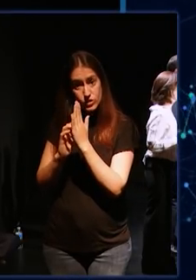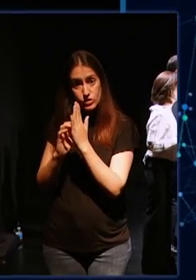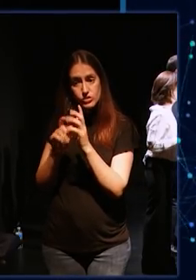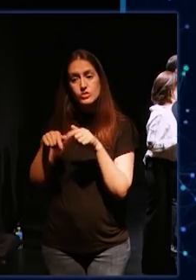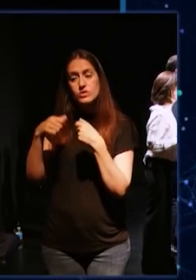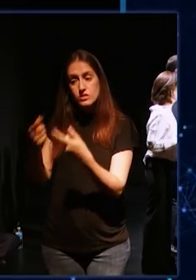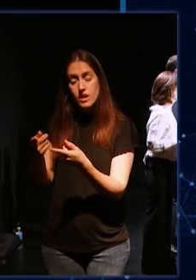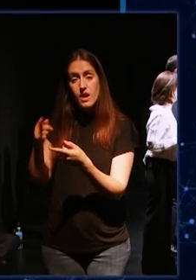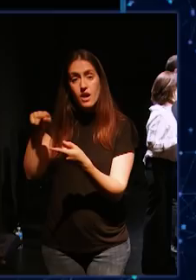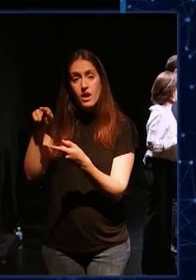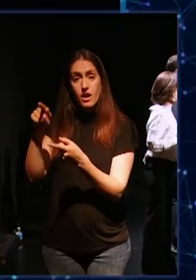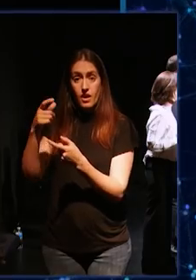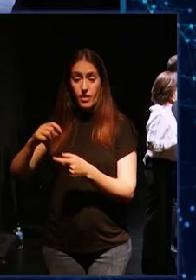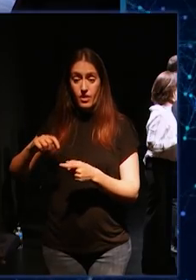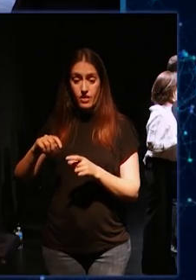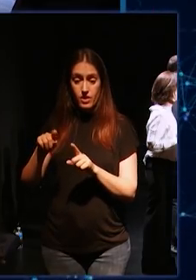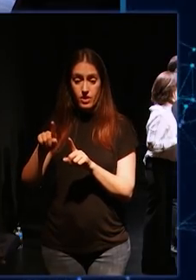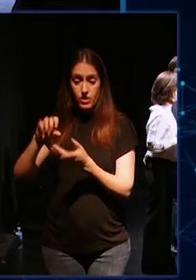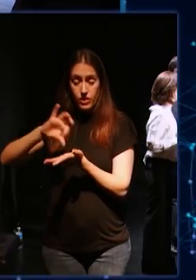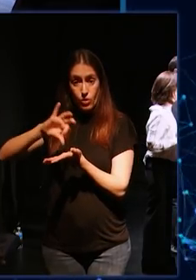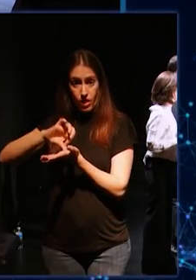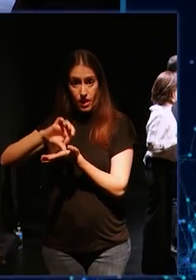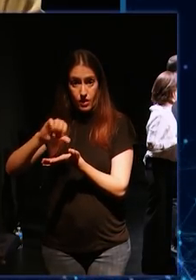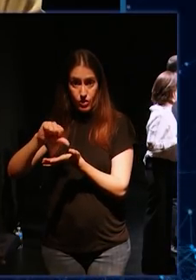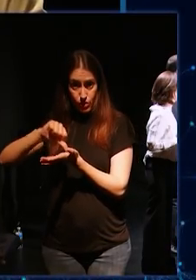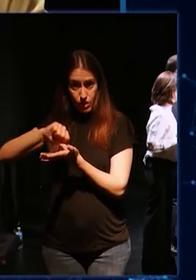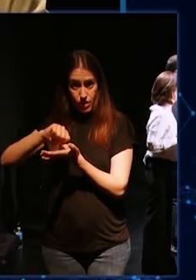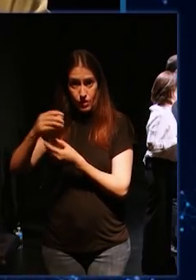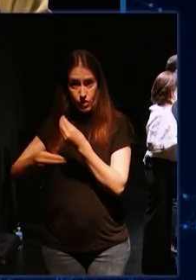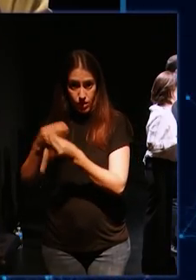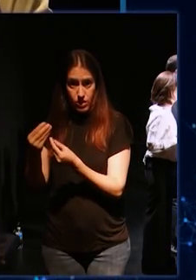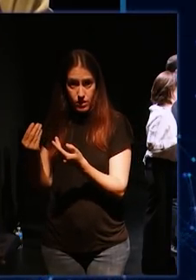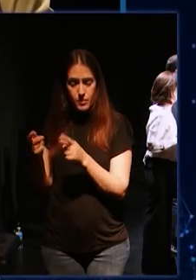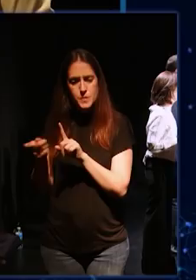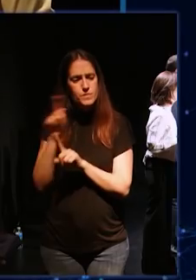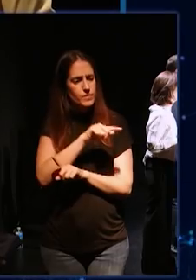también de todos. ¿Y cómo se pagan los servicios públicos si bajas los impuestos? Se van bajando los impuestos.